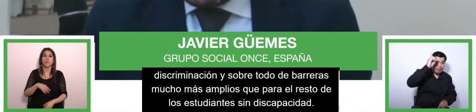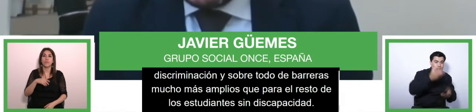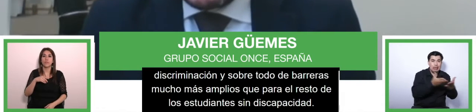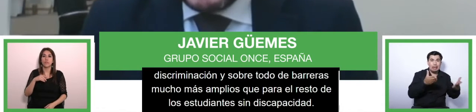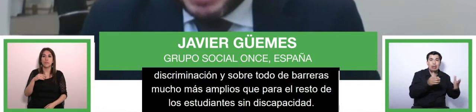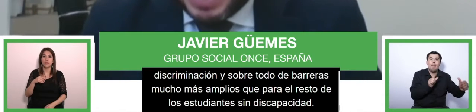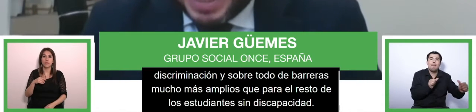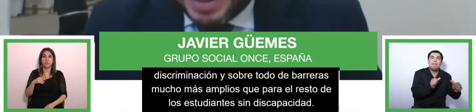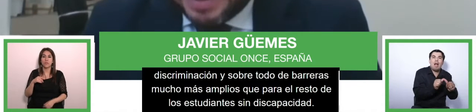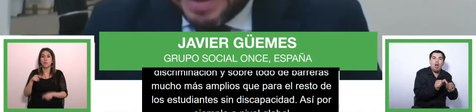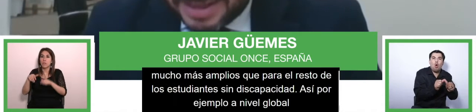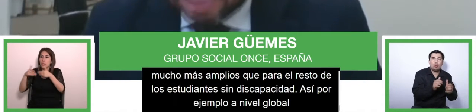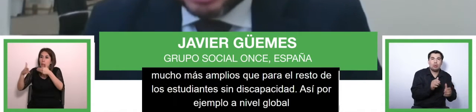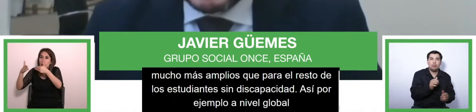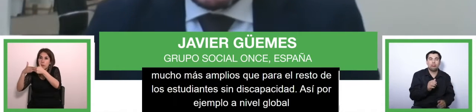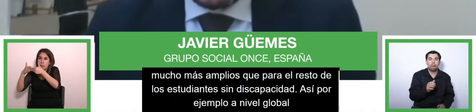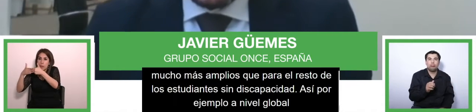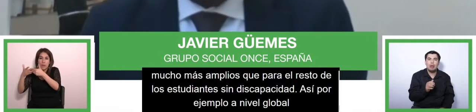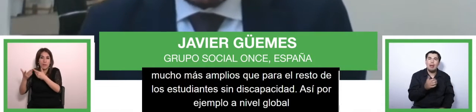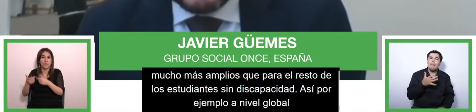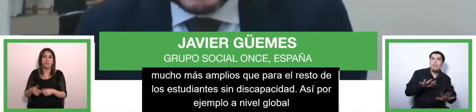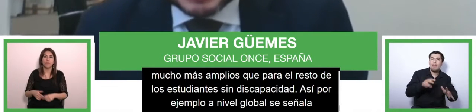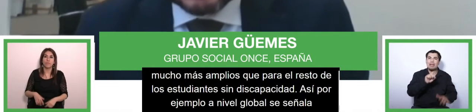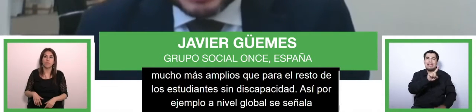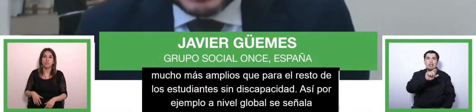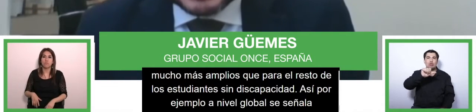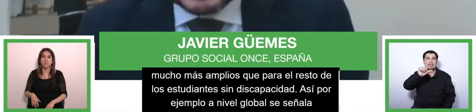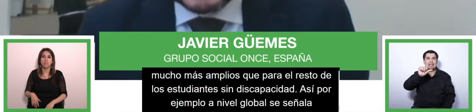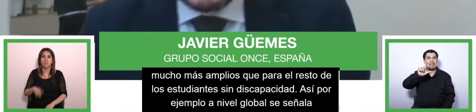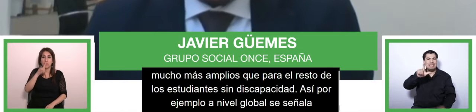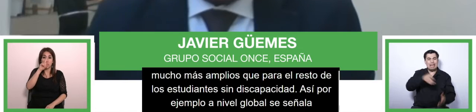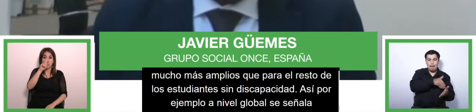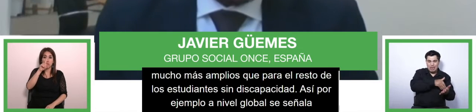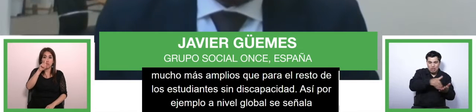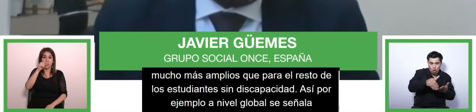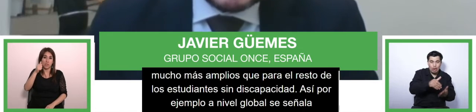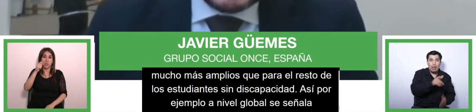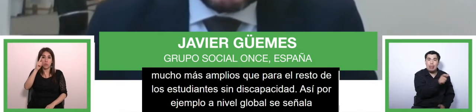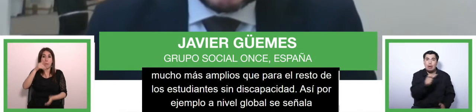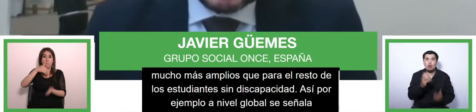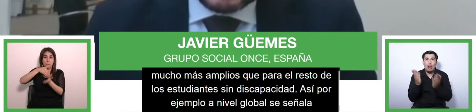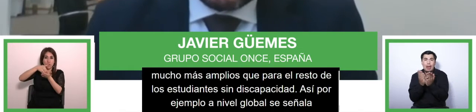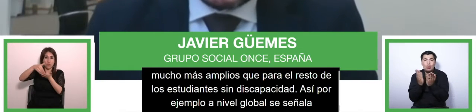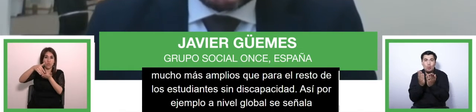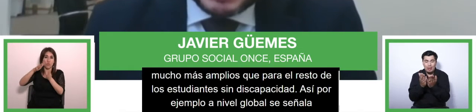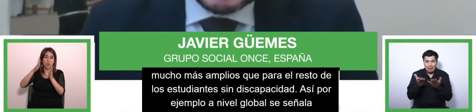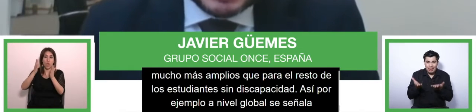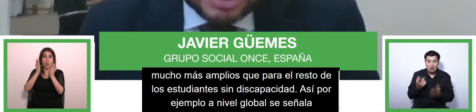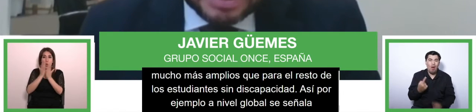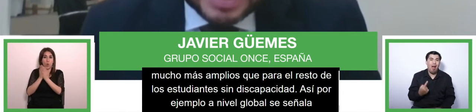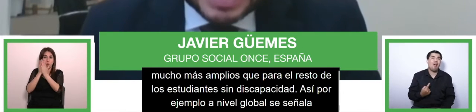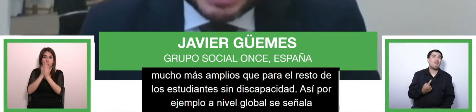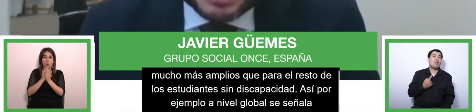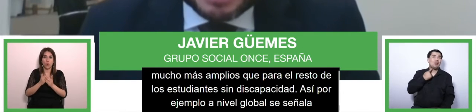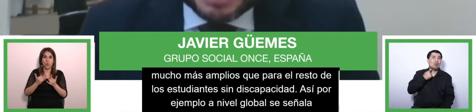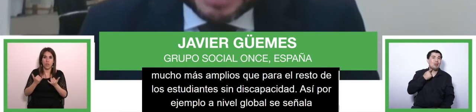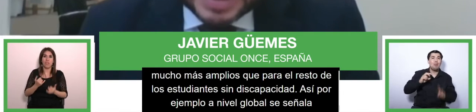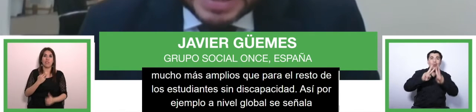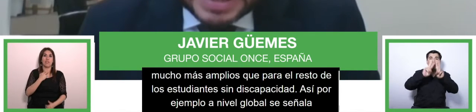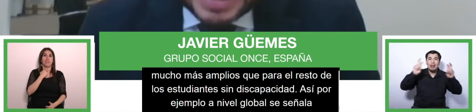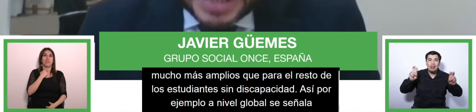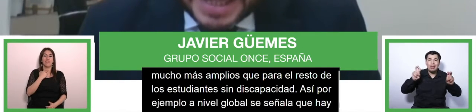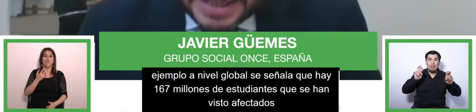se señala que hay 167 millones de estudiantes que se han visto afectados por las medidas anti-COVID en la